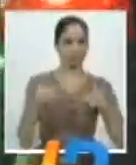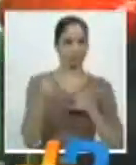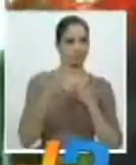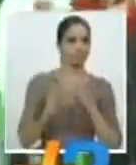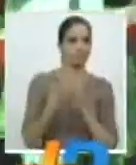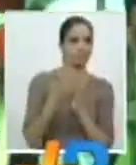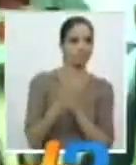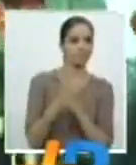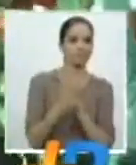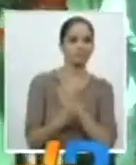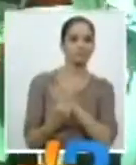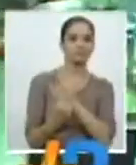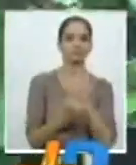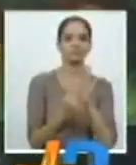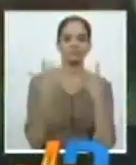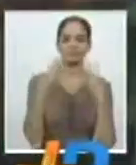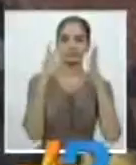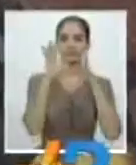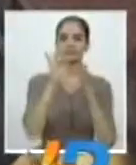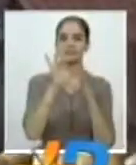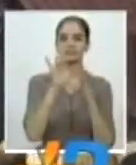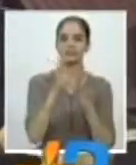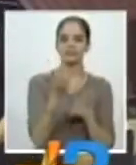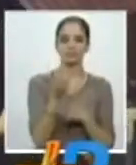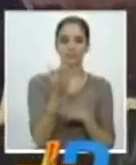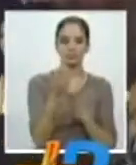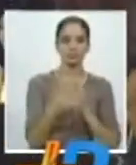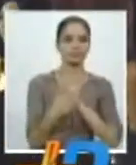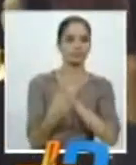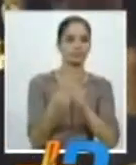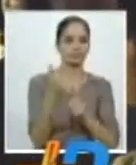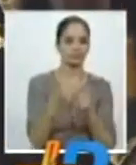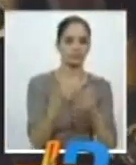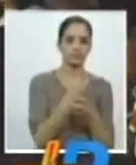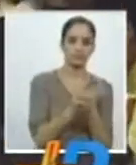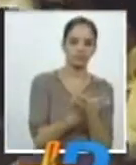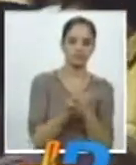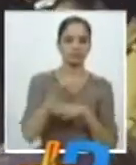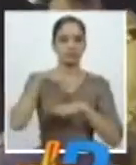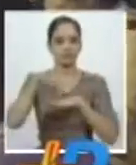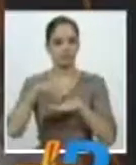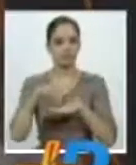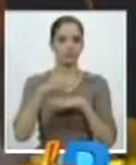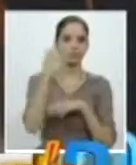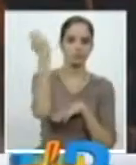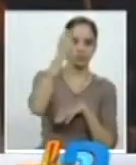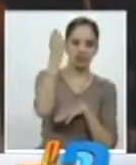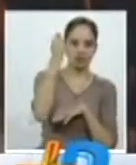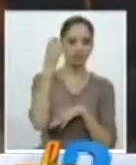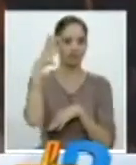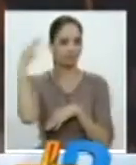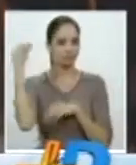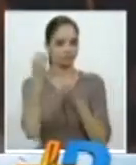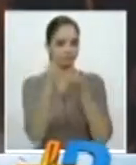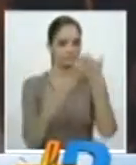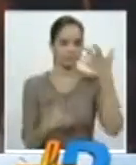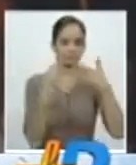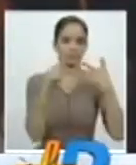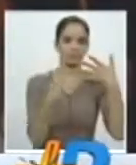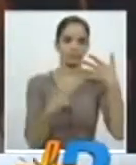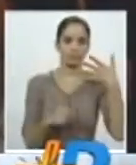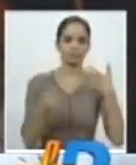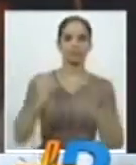festival en su versión número 15 reúne a diferentes regiones del país, como Huila, Nariño, Meta, Quindío, entre otras. Tenemos exposiciones en artes